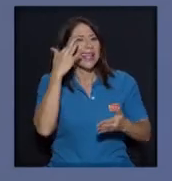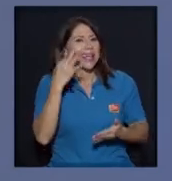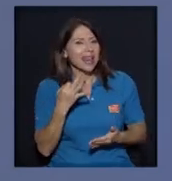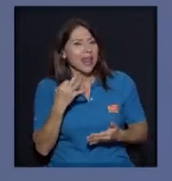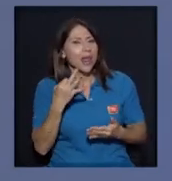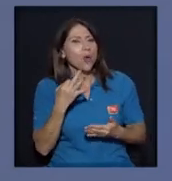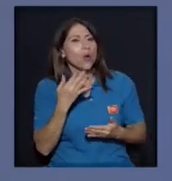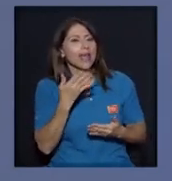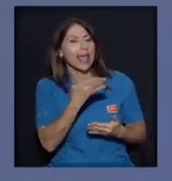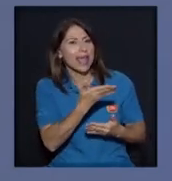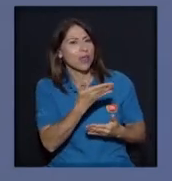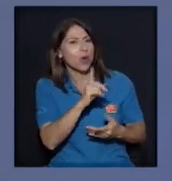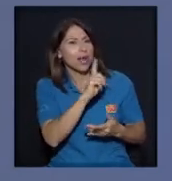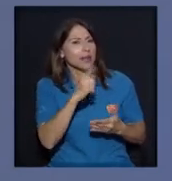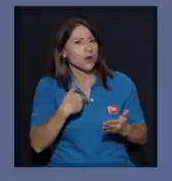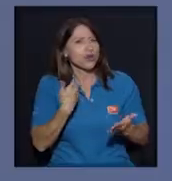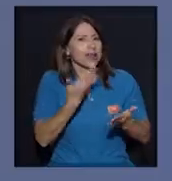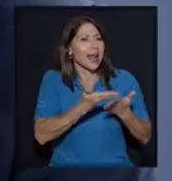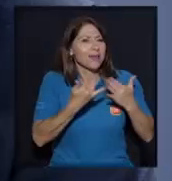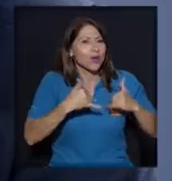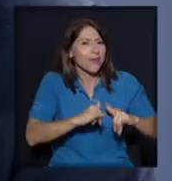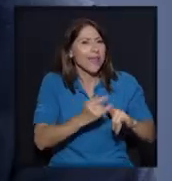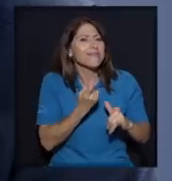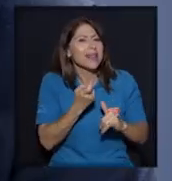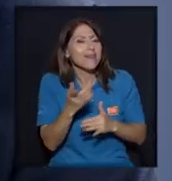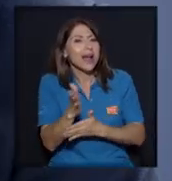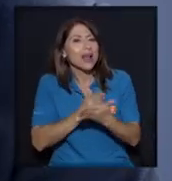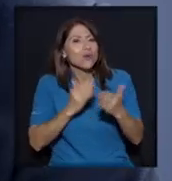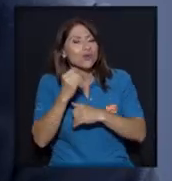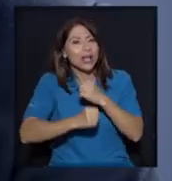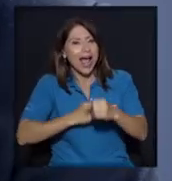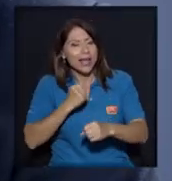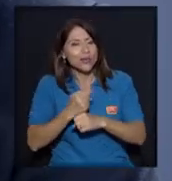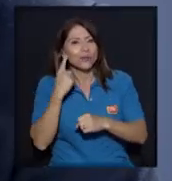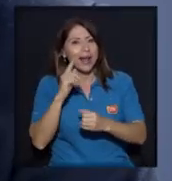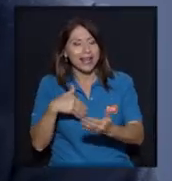no llegaba, faltaba algunos añillos para que llegara al Banco Central.